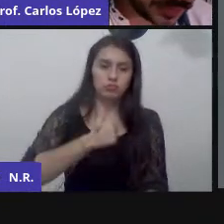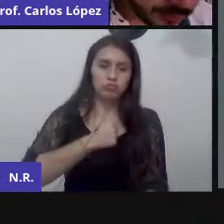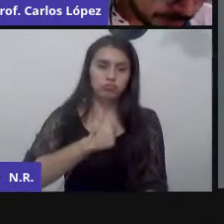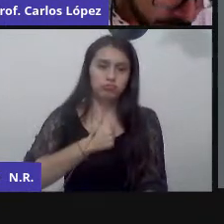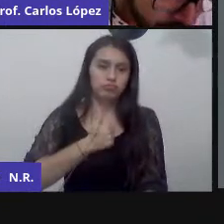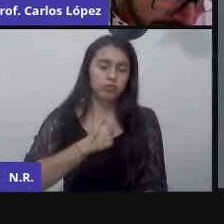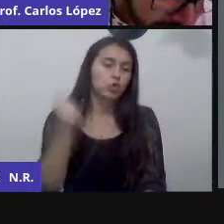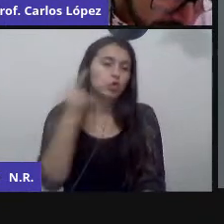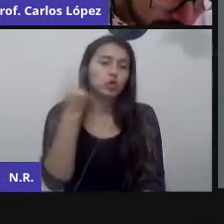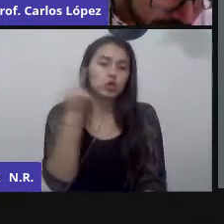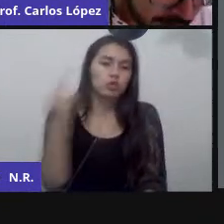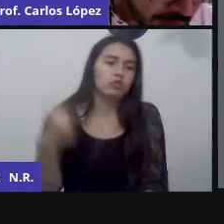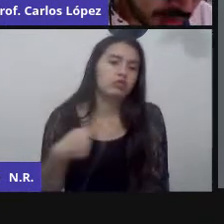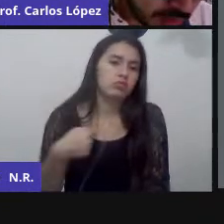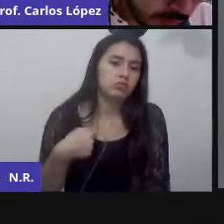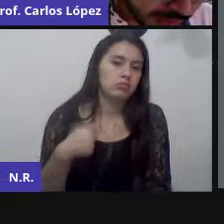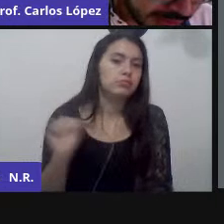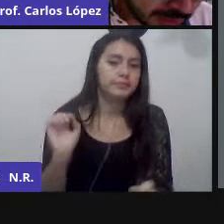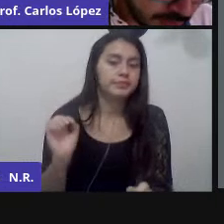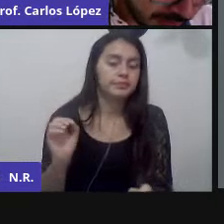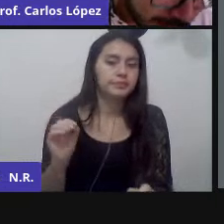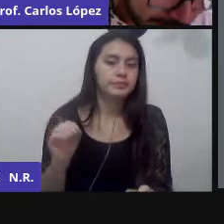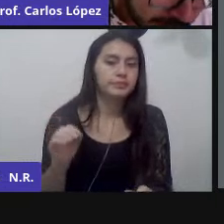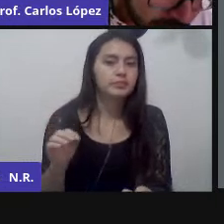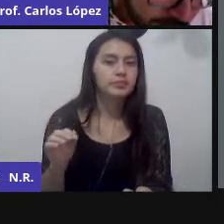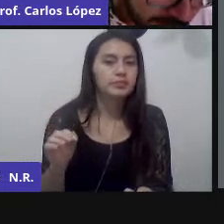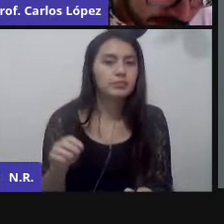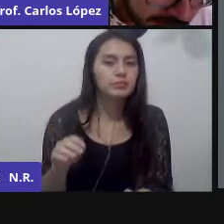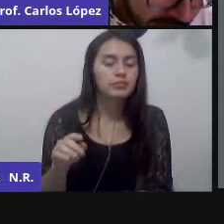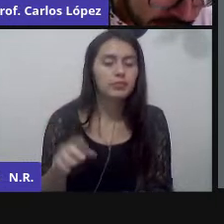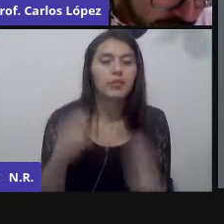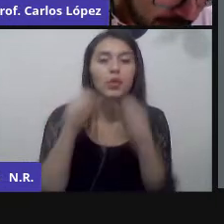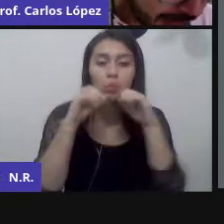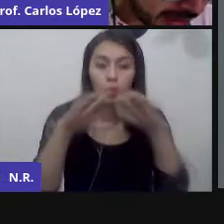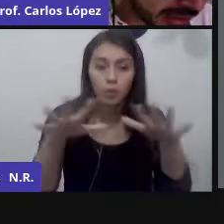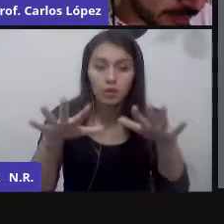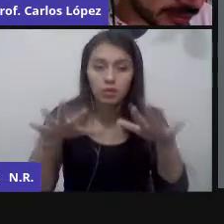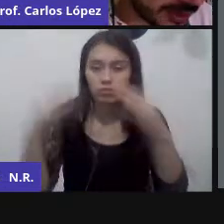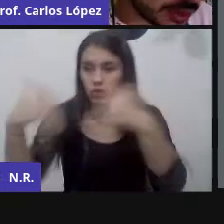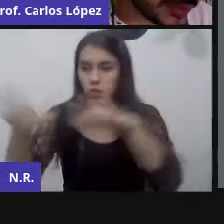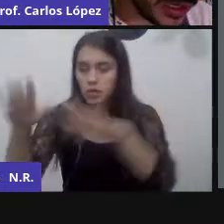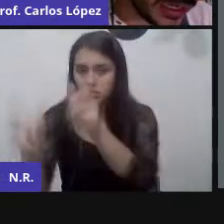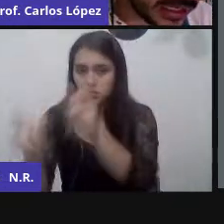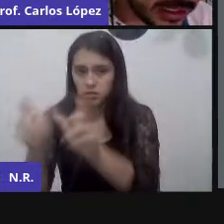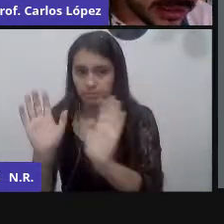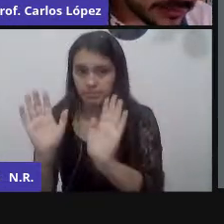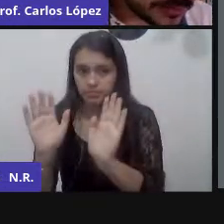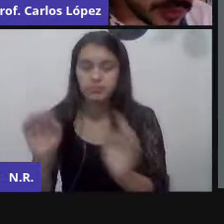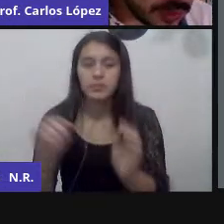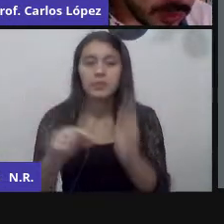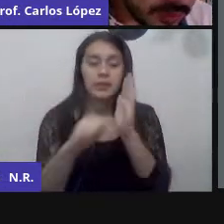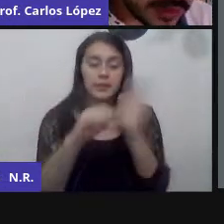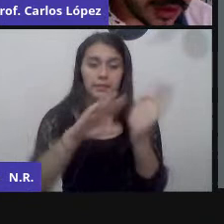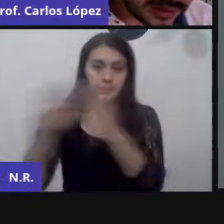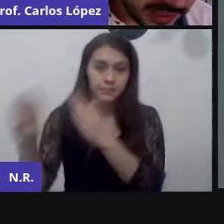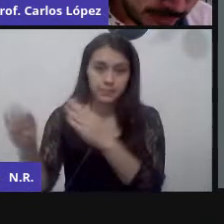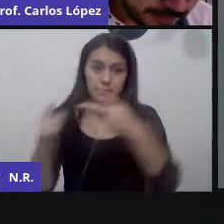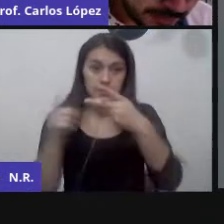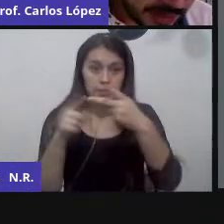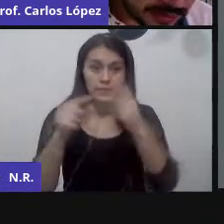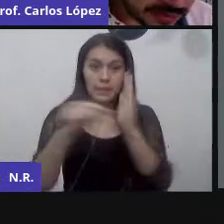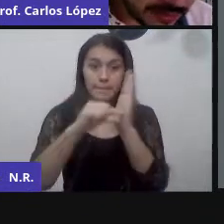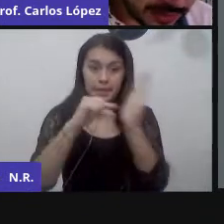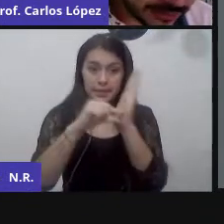ver. Público, cualquier persona lo puede ver, solamente las personas con el link o